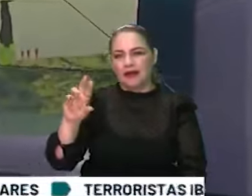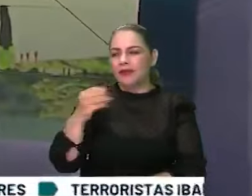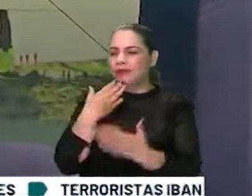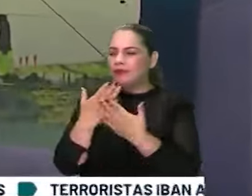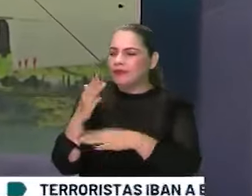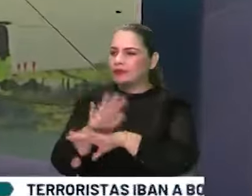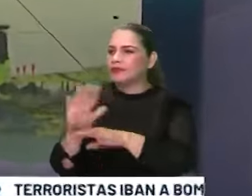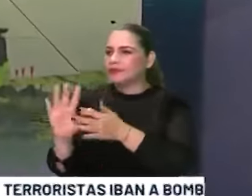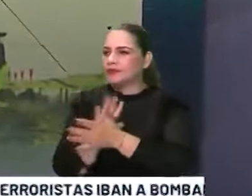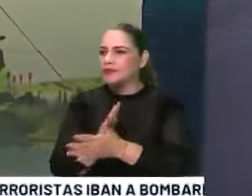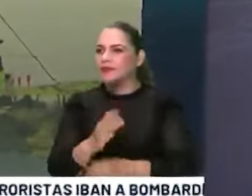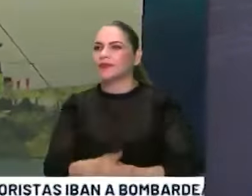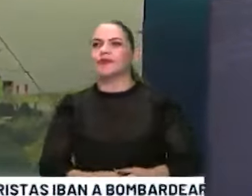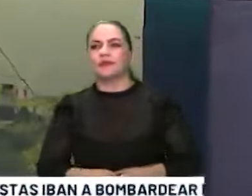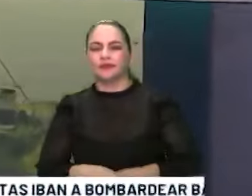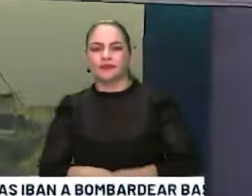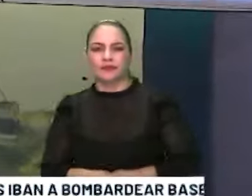escuchamos.